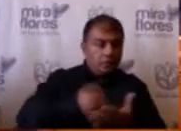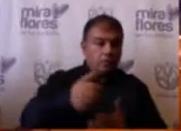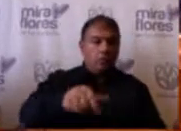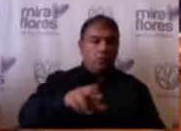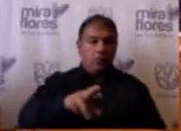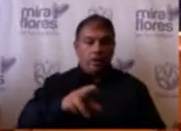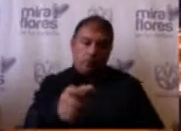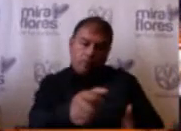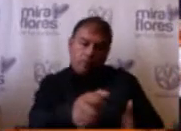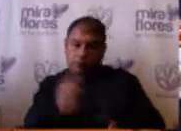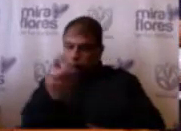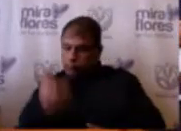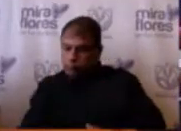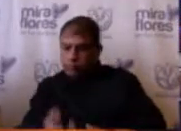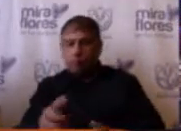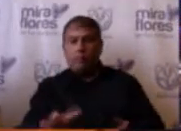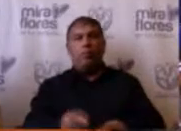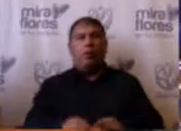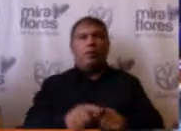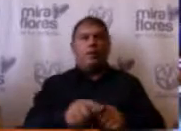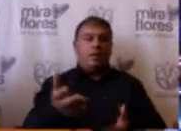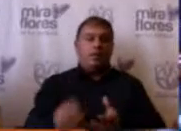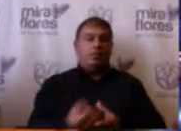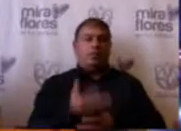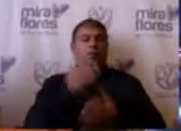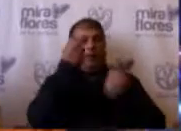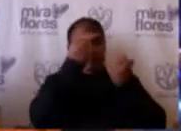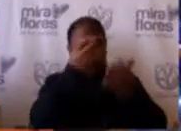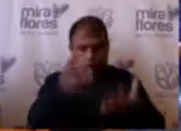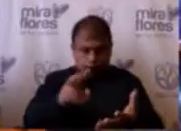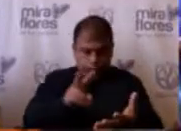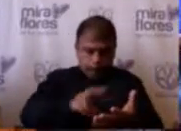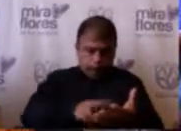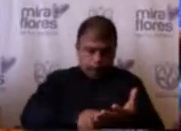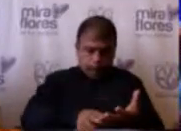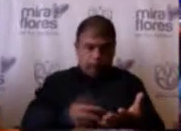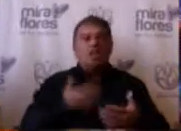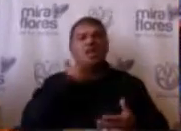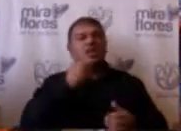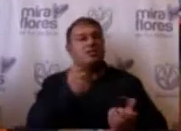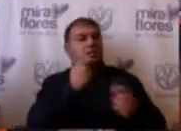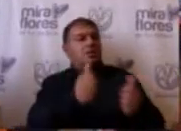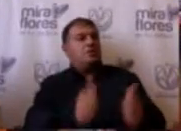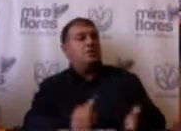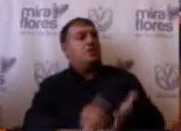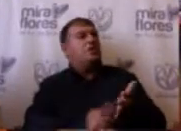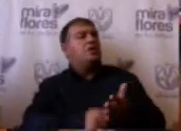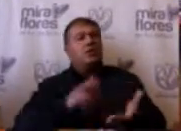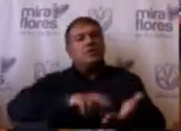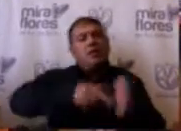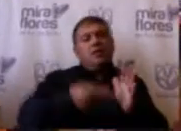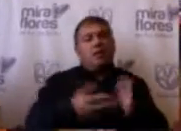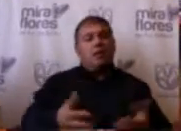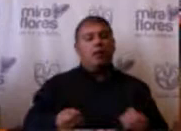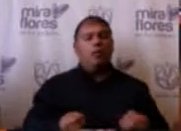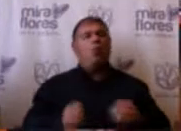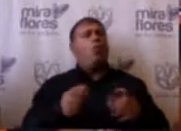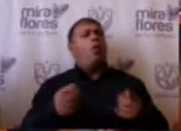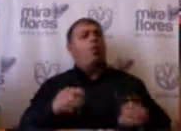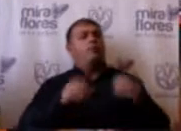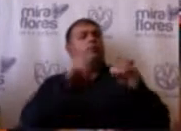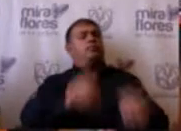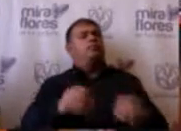y pasarla el lector y tener la información de quién es el autor qué significa cuando se puso